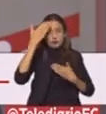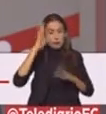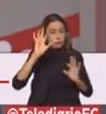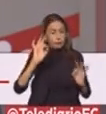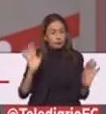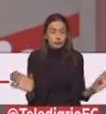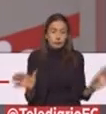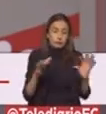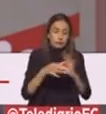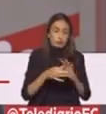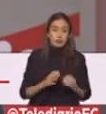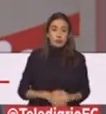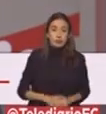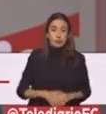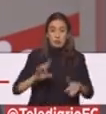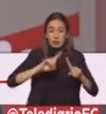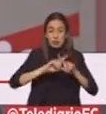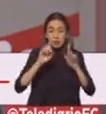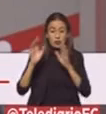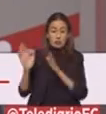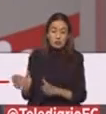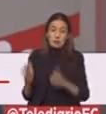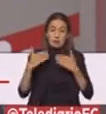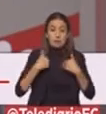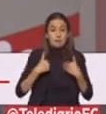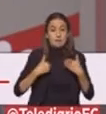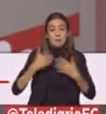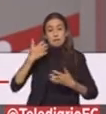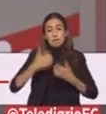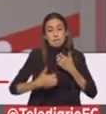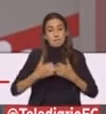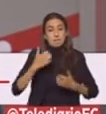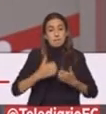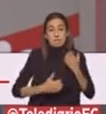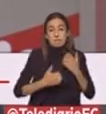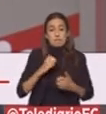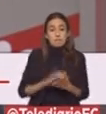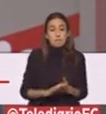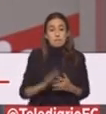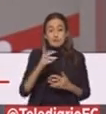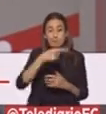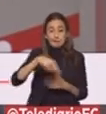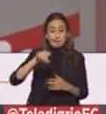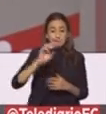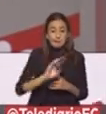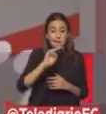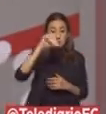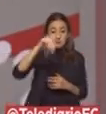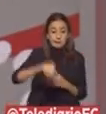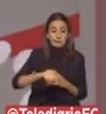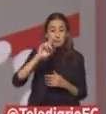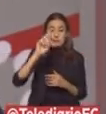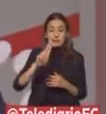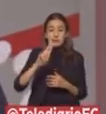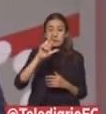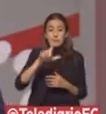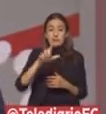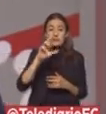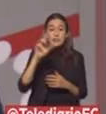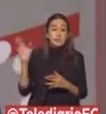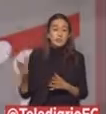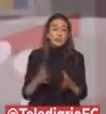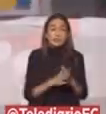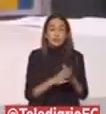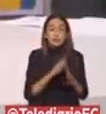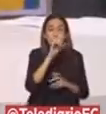sustitución del régimen de maduro desde mi perspectiva el problema es que si maduro se va dentro de los próximos diez minutos todos